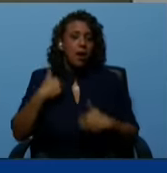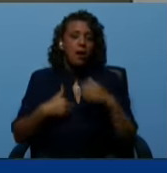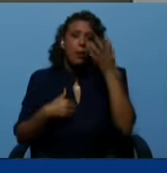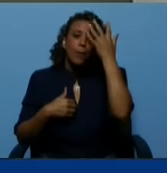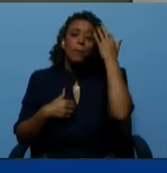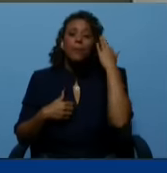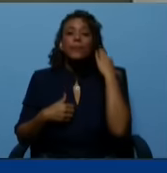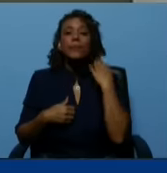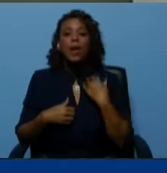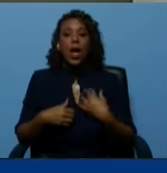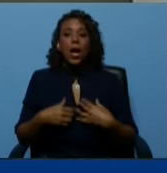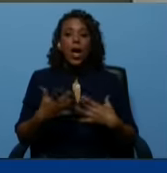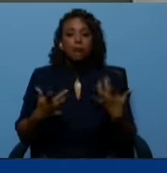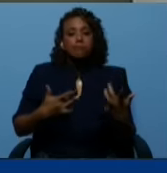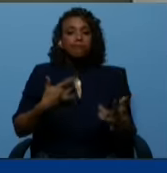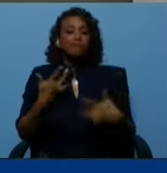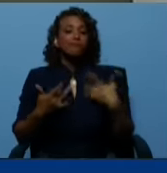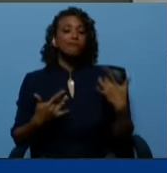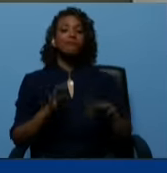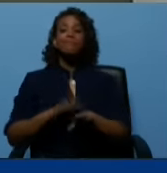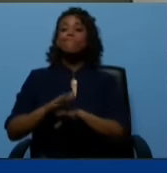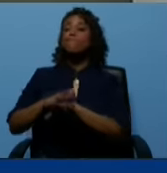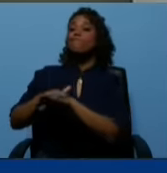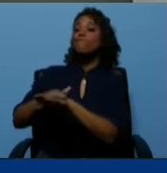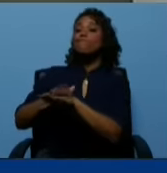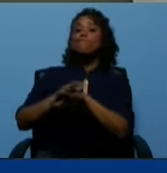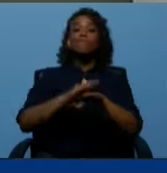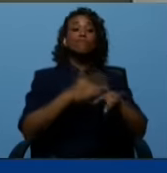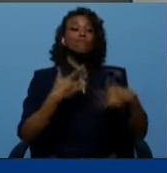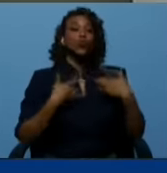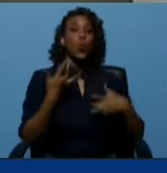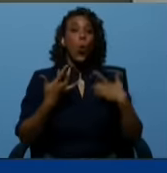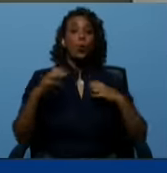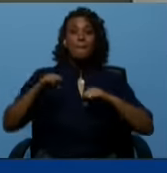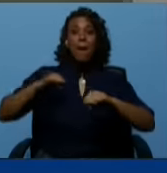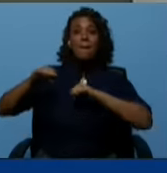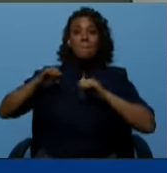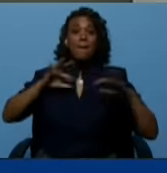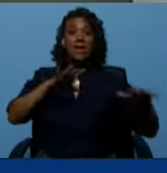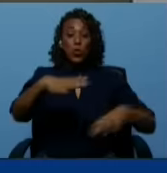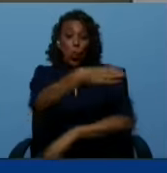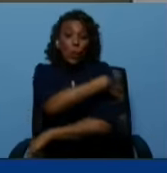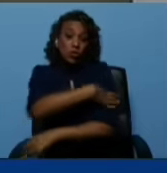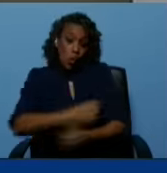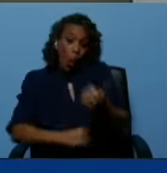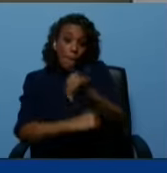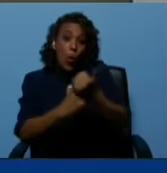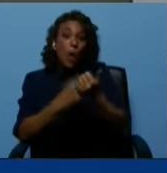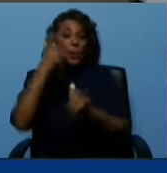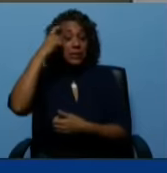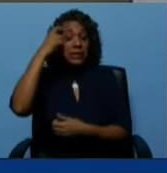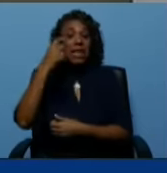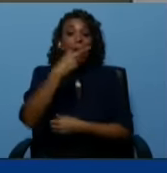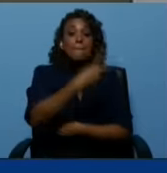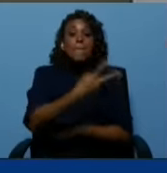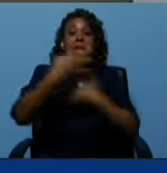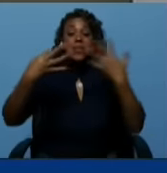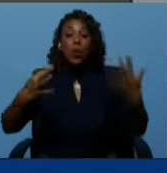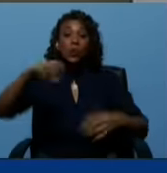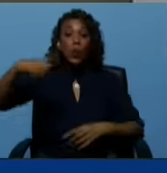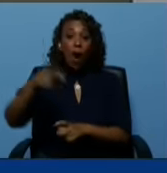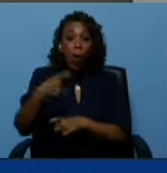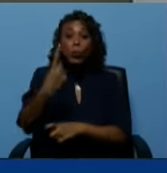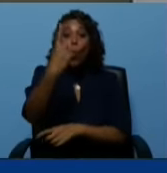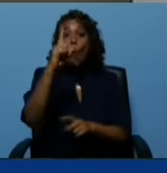una actividad de movilización por ser 28 de agosto, a un mes de